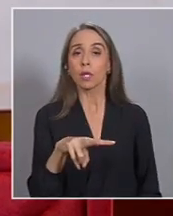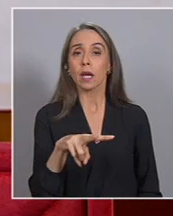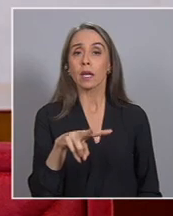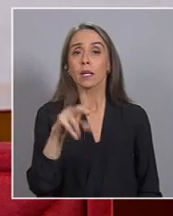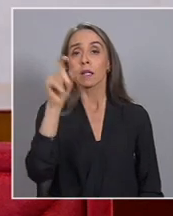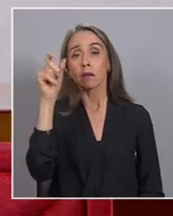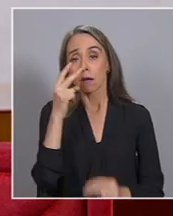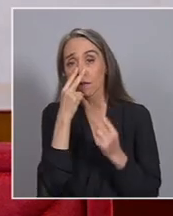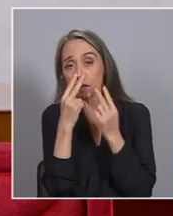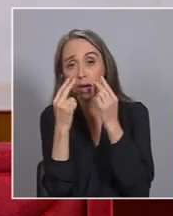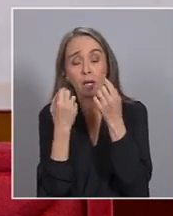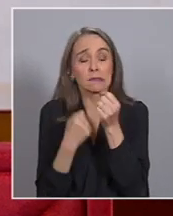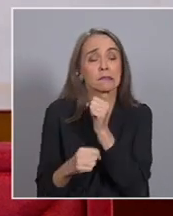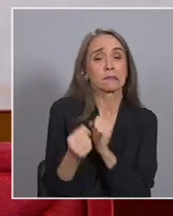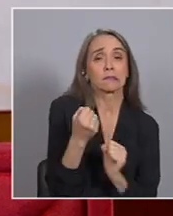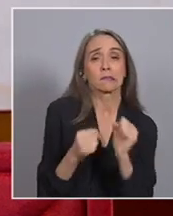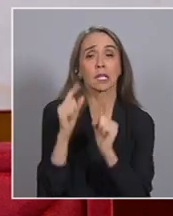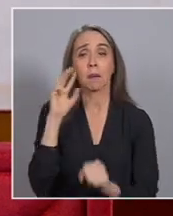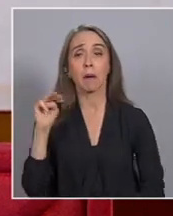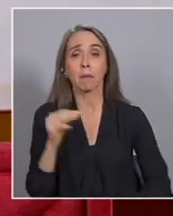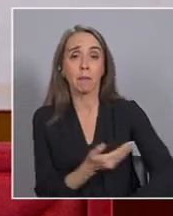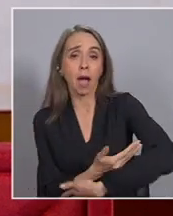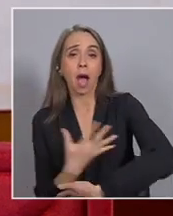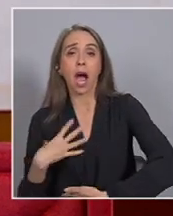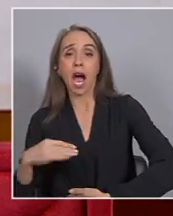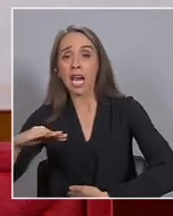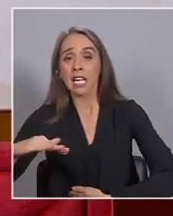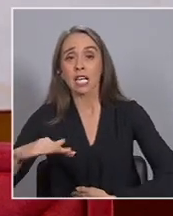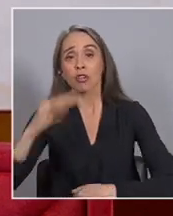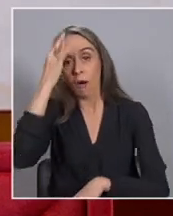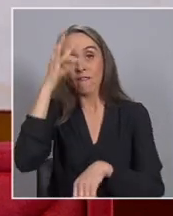mirada angustiada de una madre con su hijo enfermo en Valdivia,